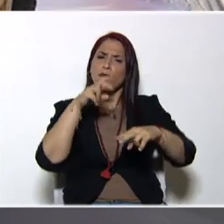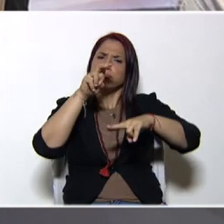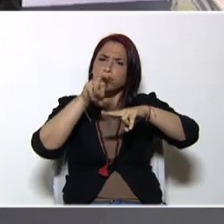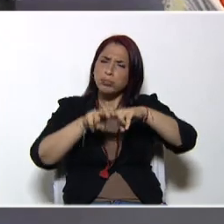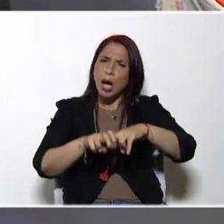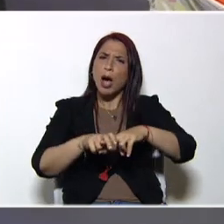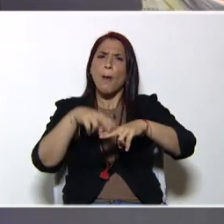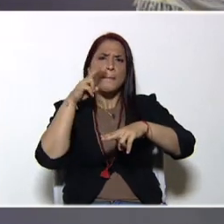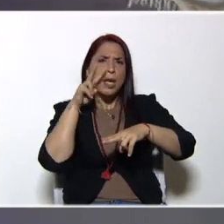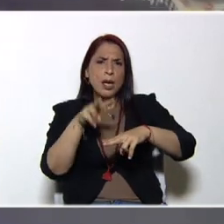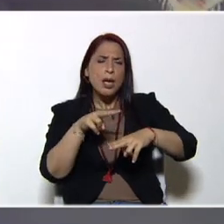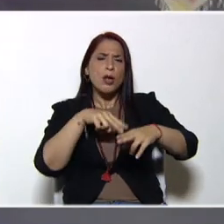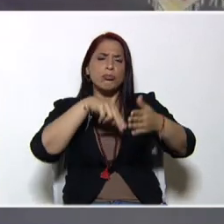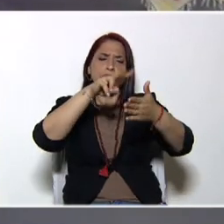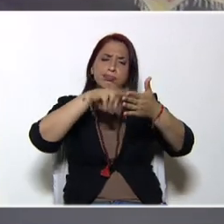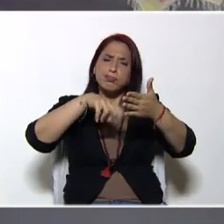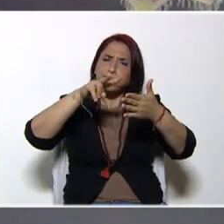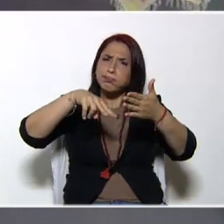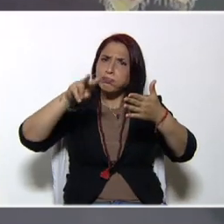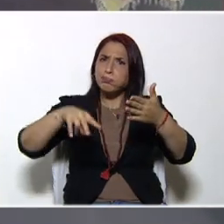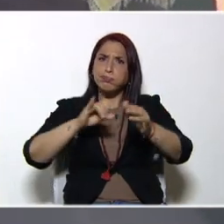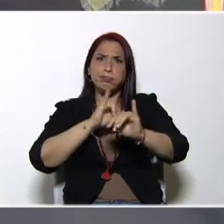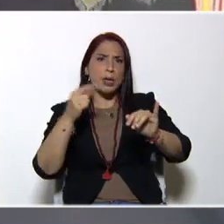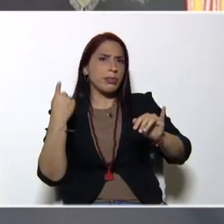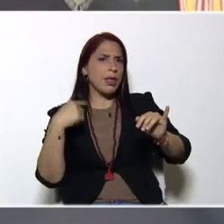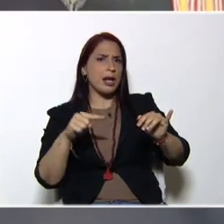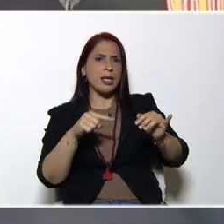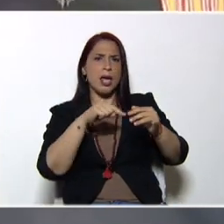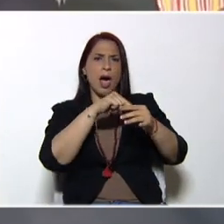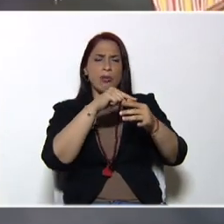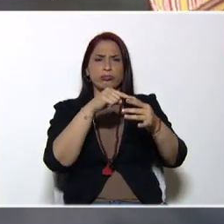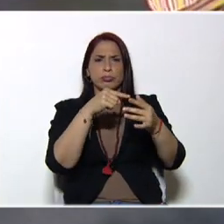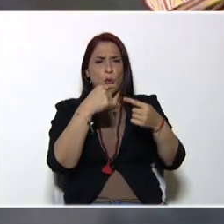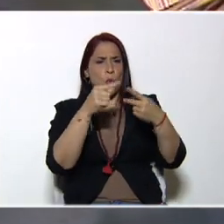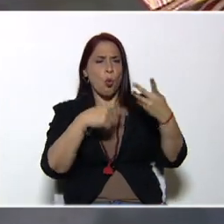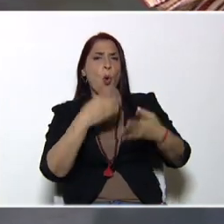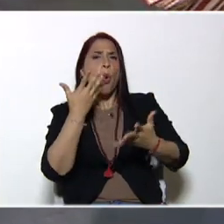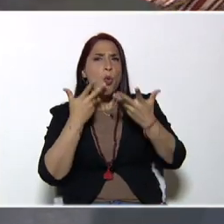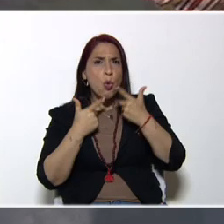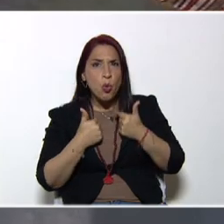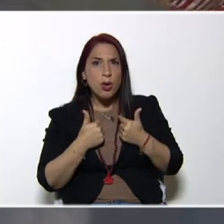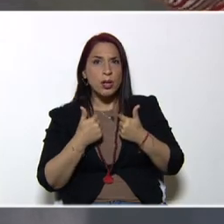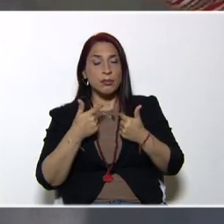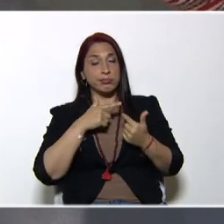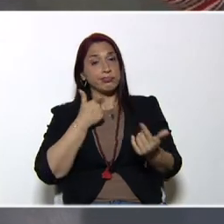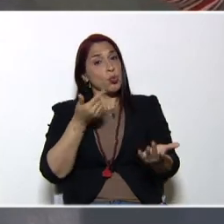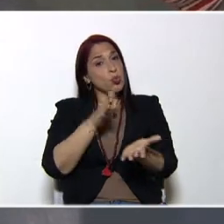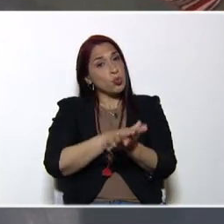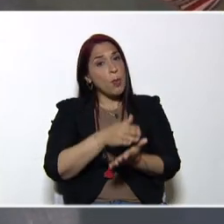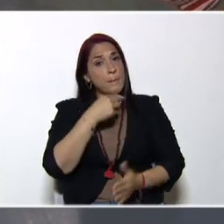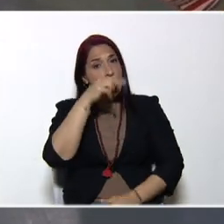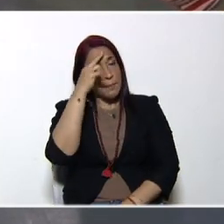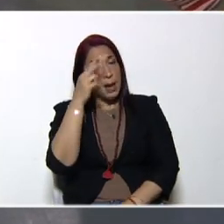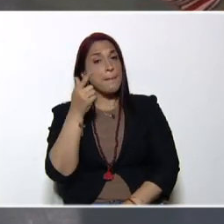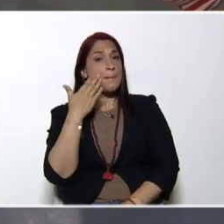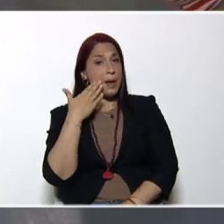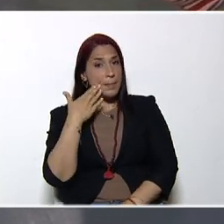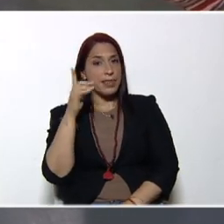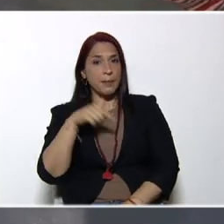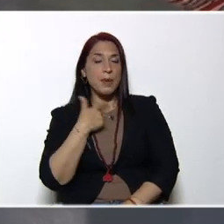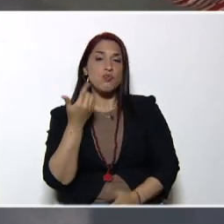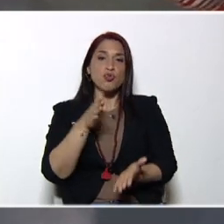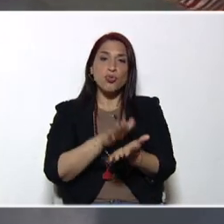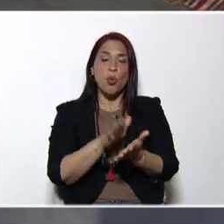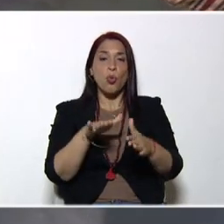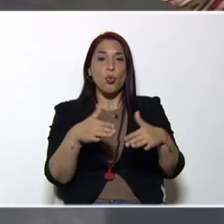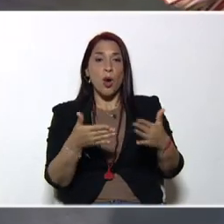taburete, ¿no?, en una silla, con un caballete, y él tenía su paleta, y todo eso. Bueno, mi papá murió, mi mamá también murió, y